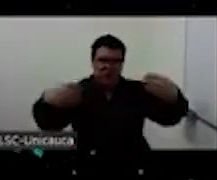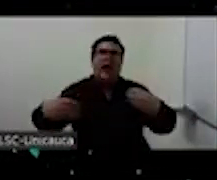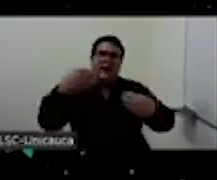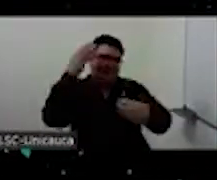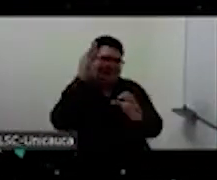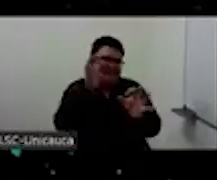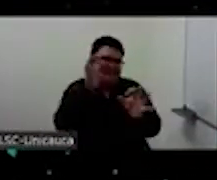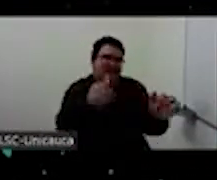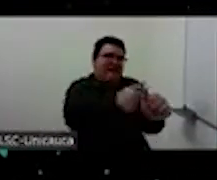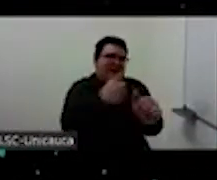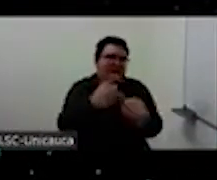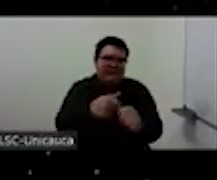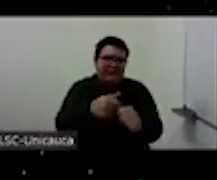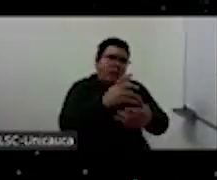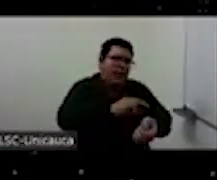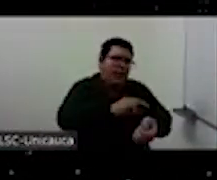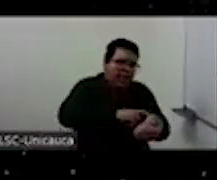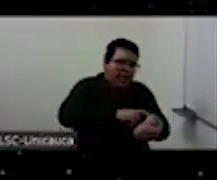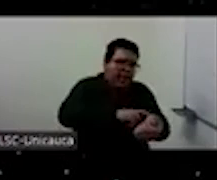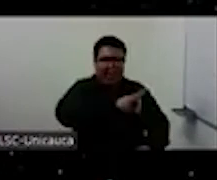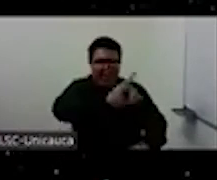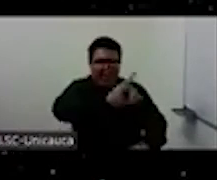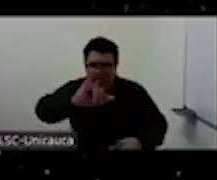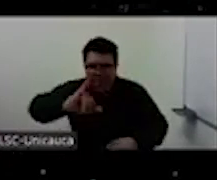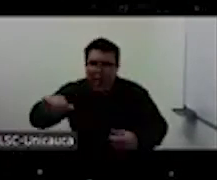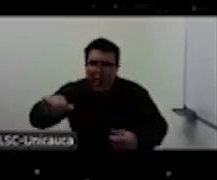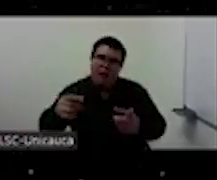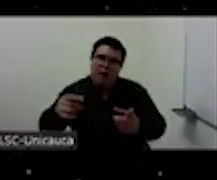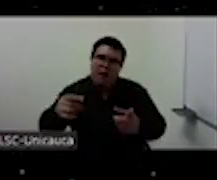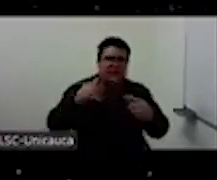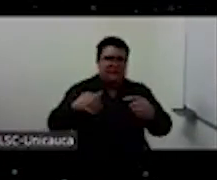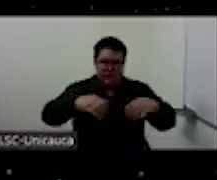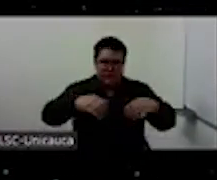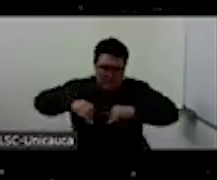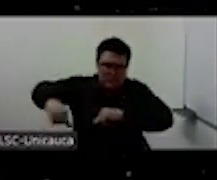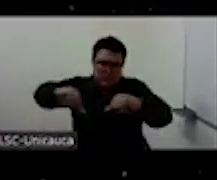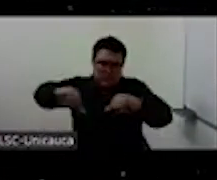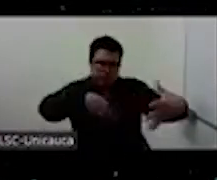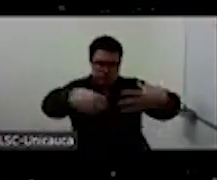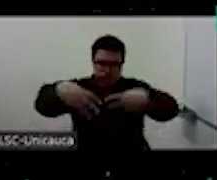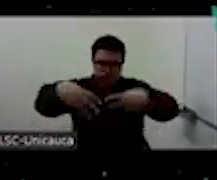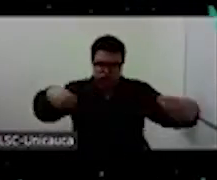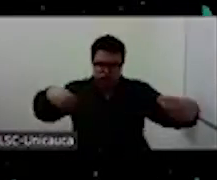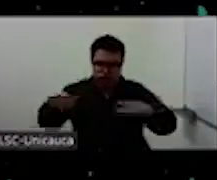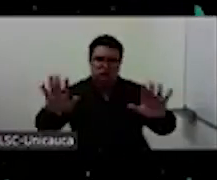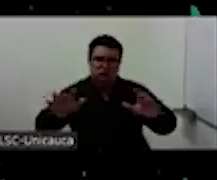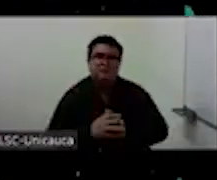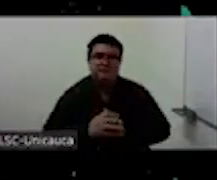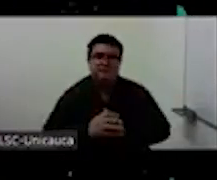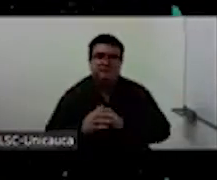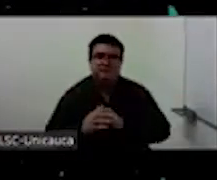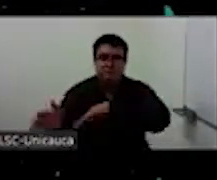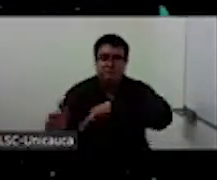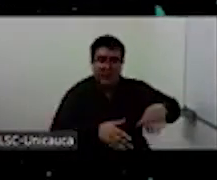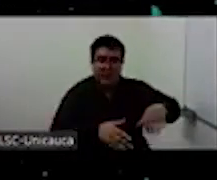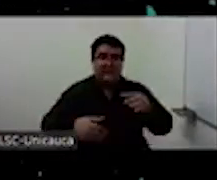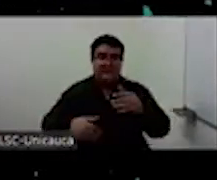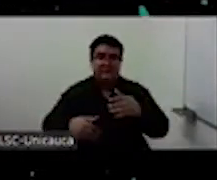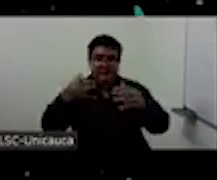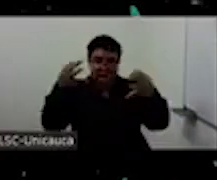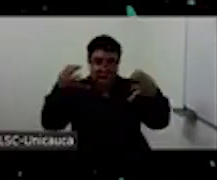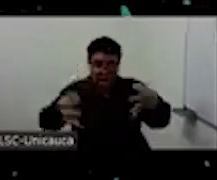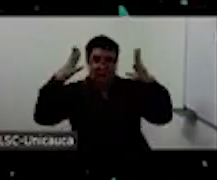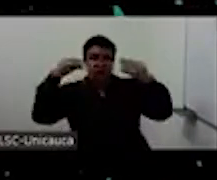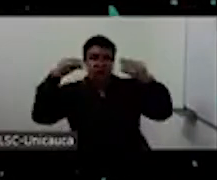tejido. Durante la colonización, se dice que la textilería mapuche alcanzó